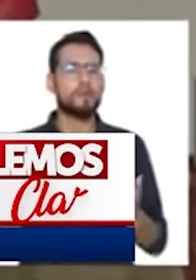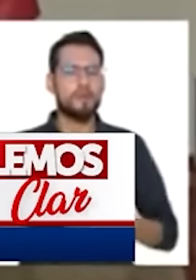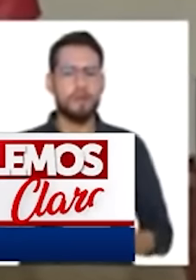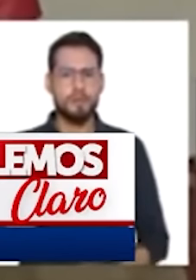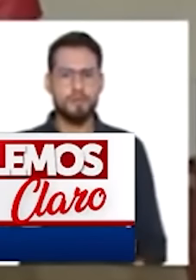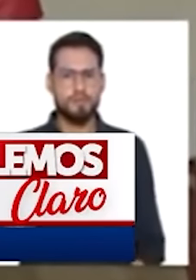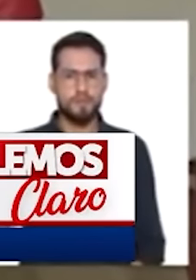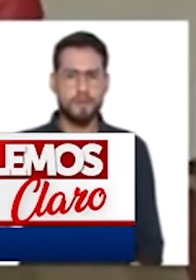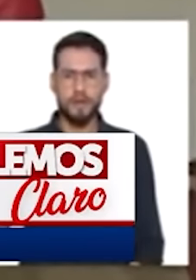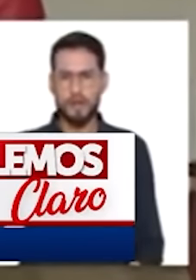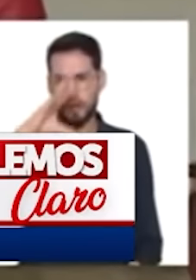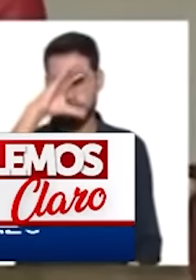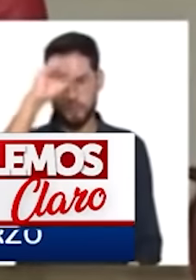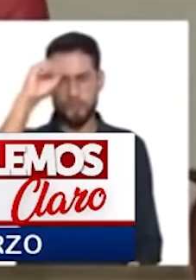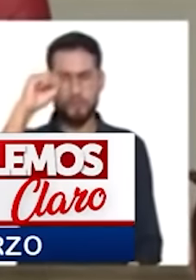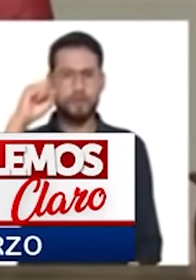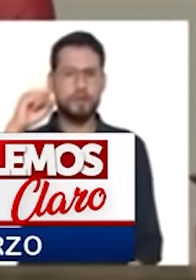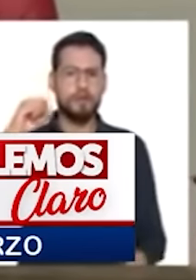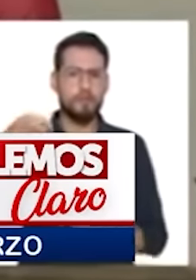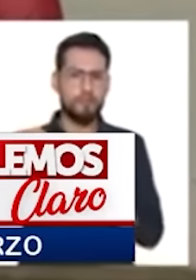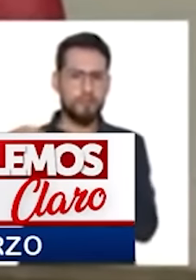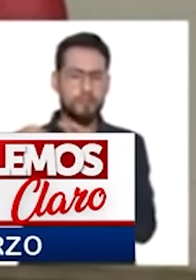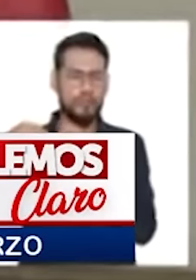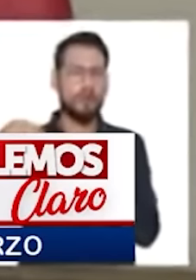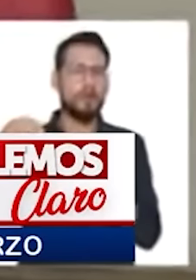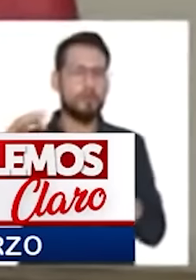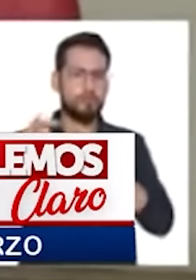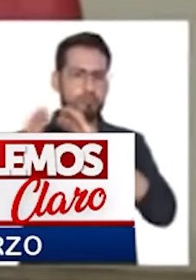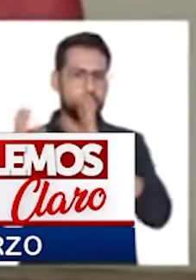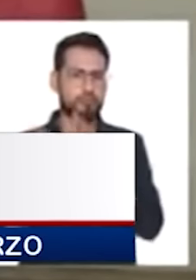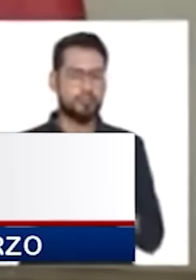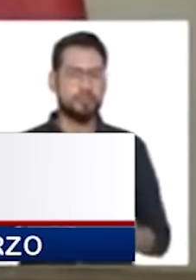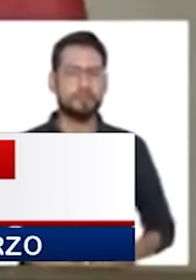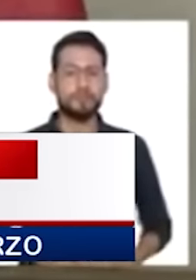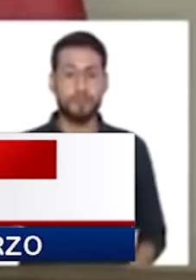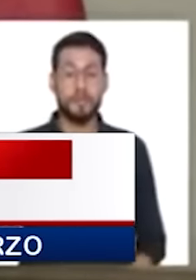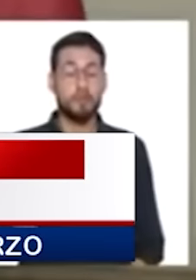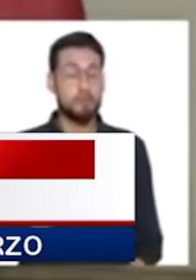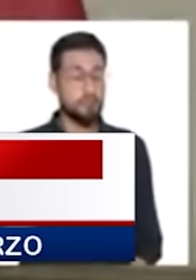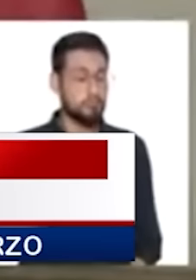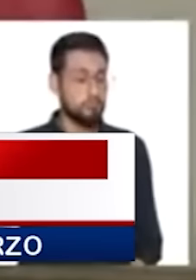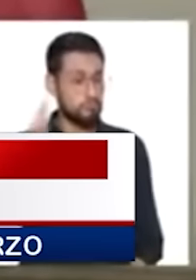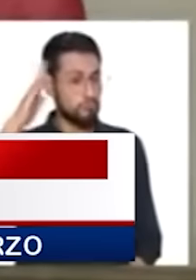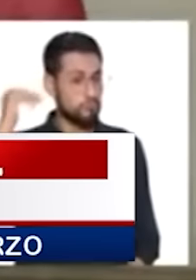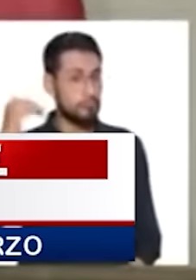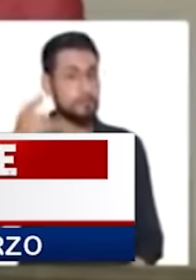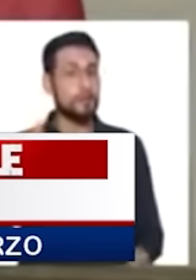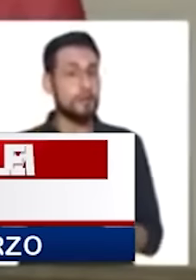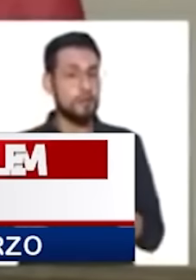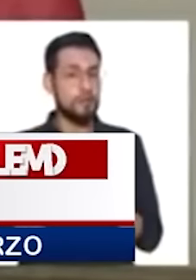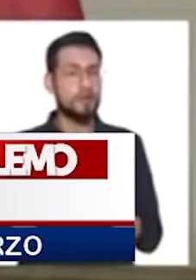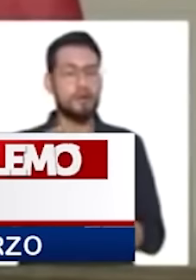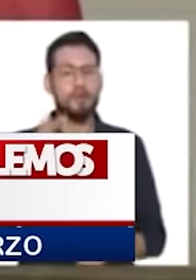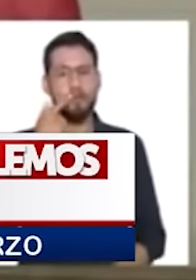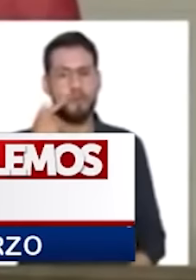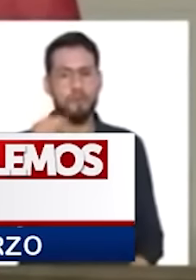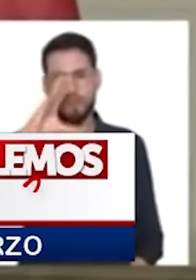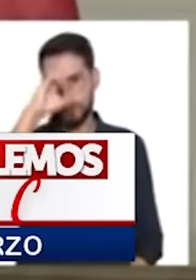González olechea como titular de La campera deciones de seores